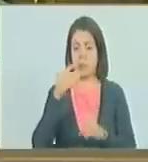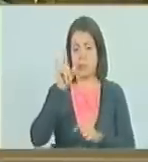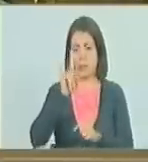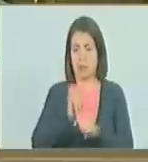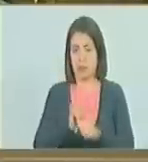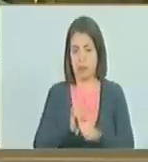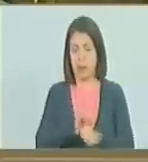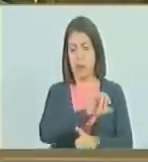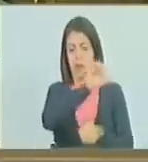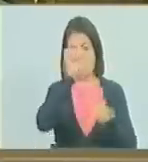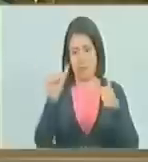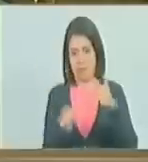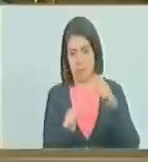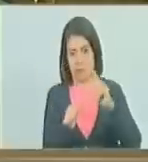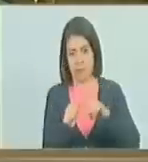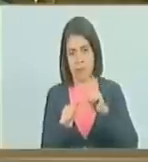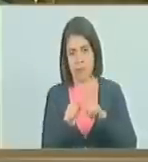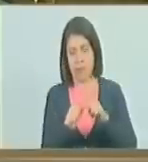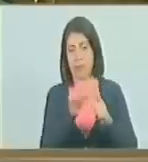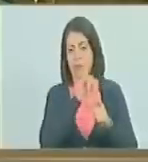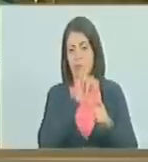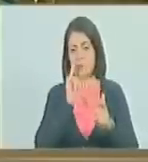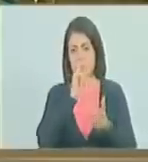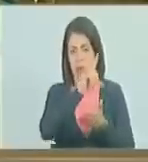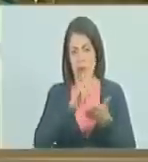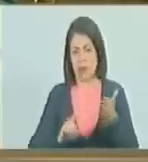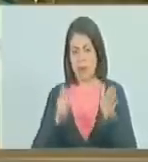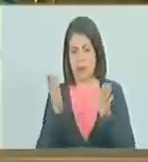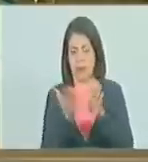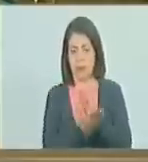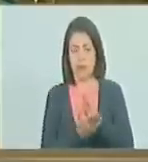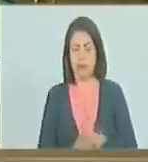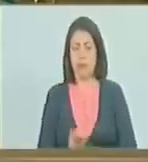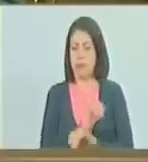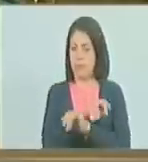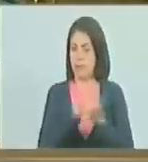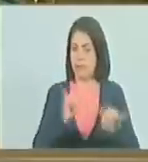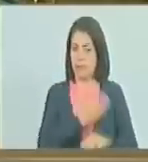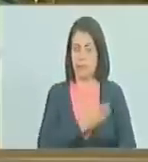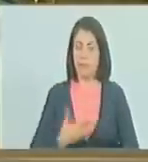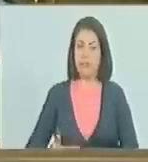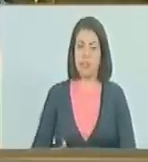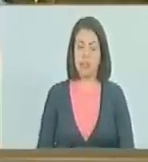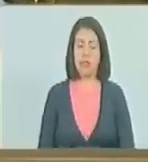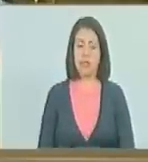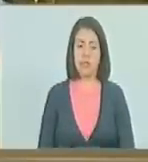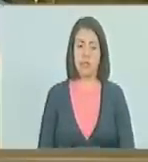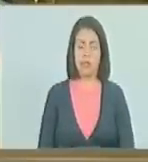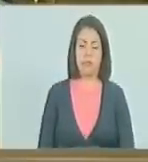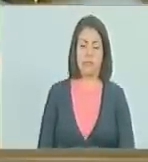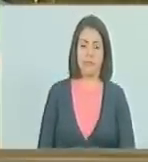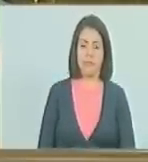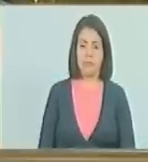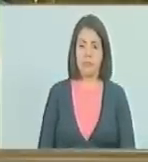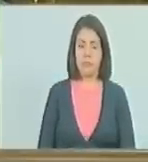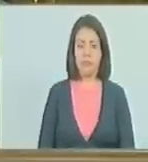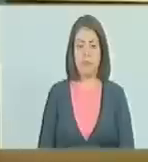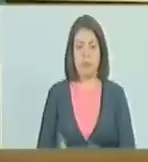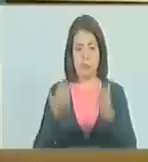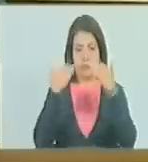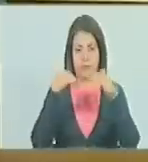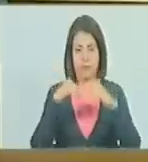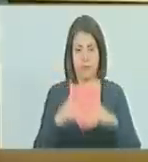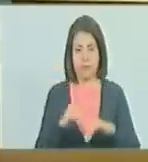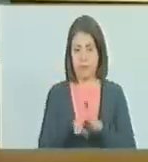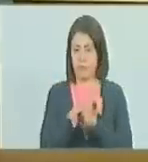para ausentarse e incorporar a sus suplentes indicados en lista anexa. Es todo, ciudadano presidente. En cuenta, siguiente.